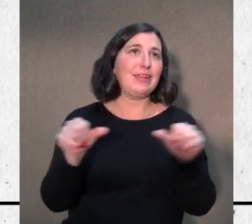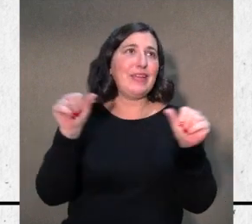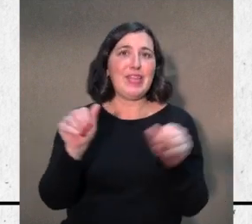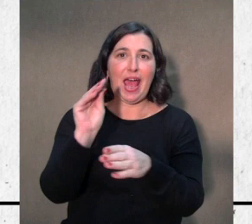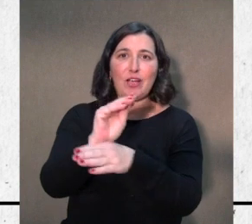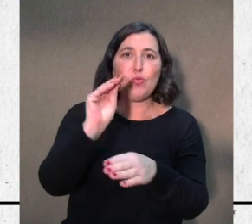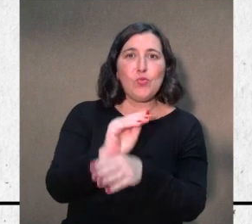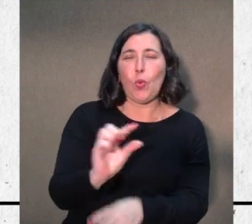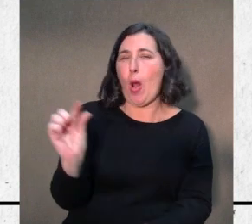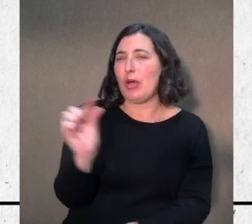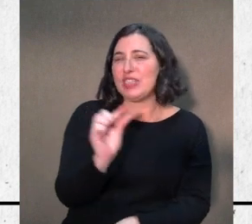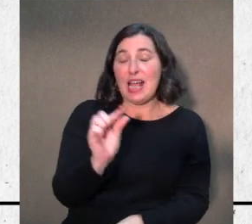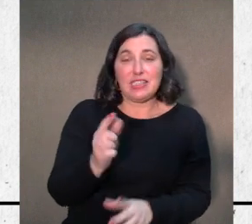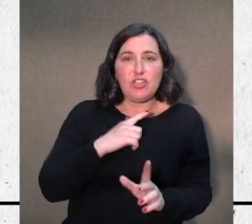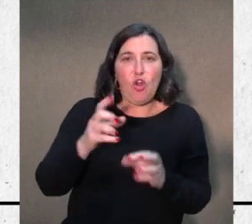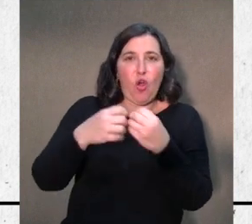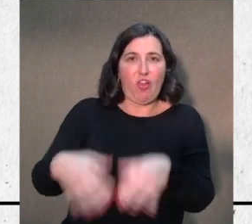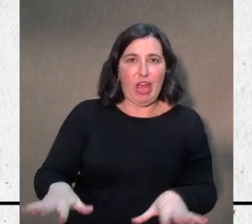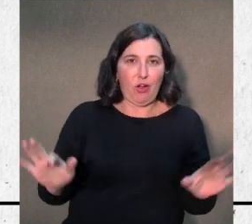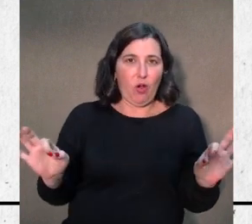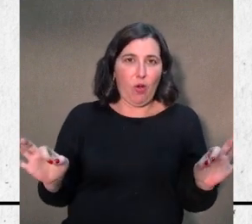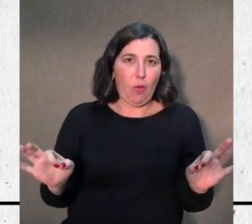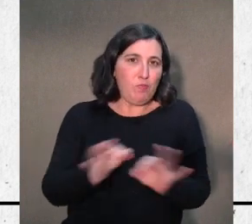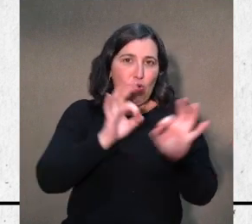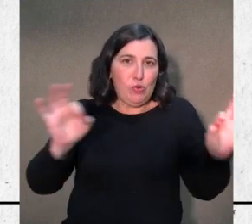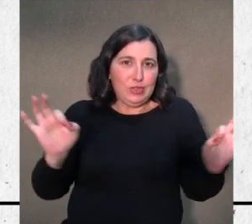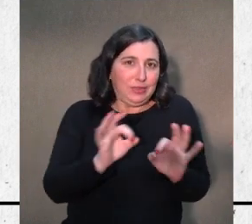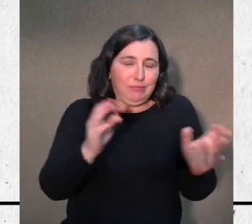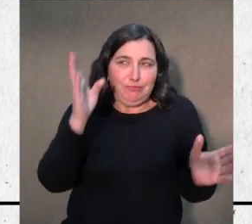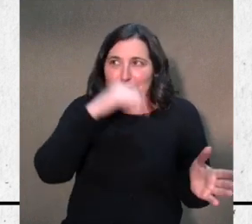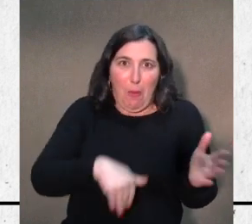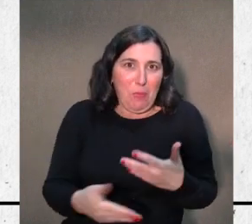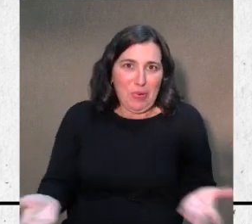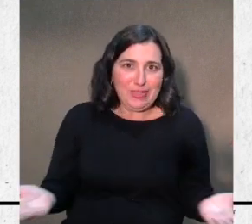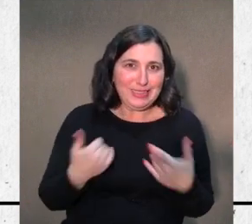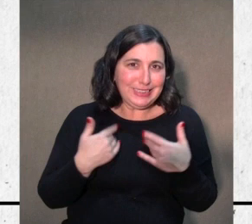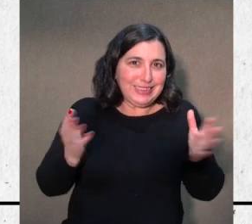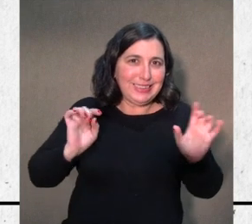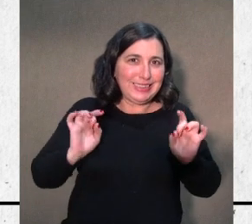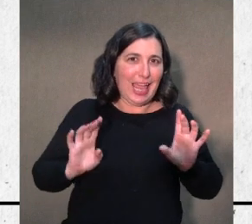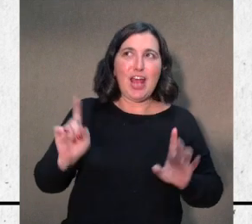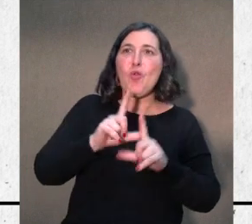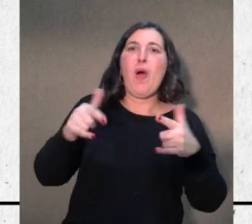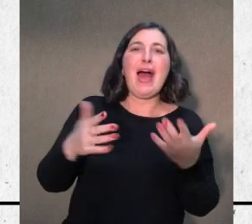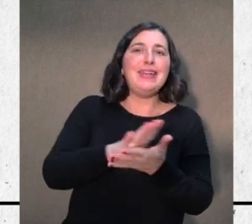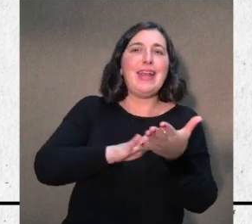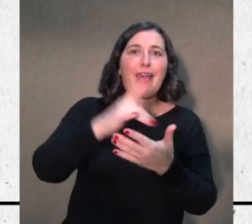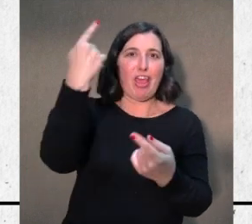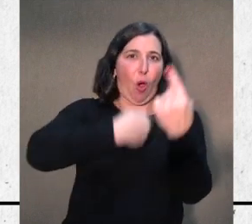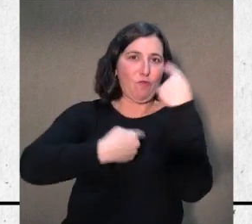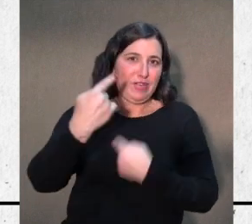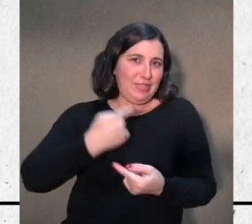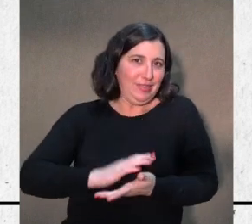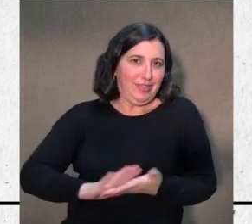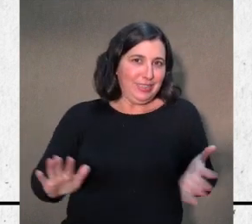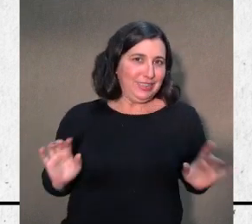Yo no puedo dejar de tocar. O sea, es algo que a mí nadie me lo tiene que ordenar. Y en lo que puedo, hago proyectos y sigo